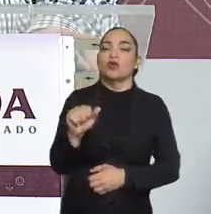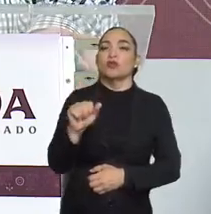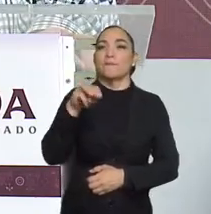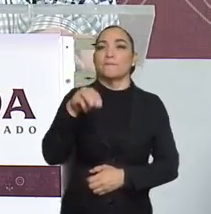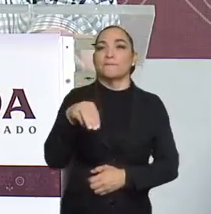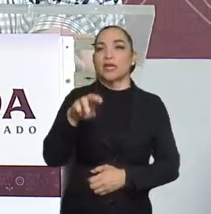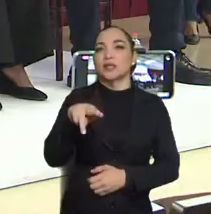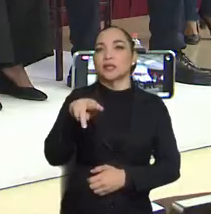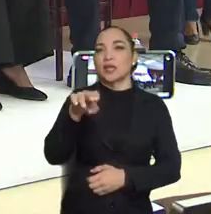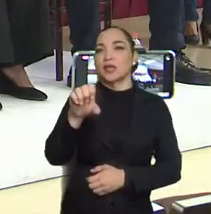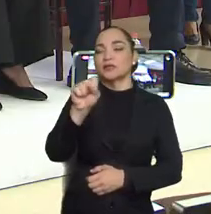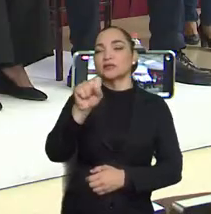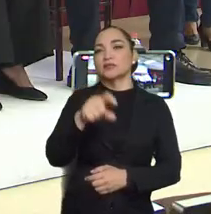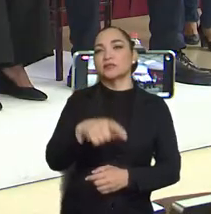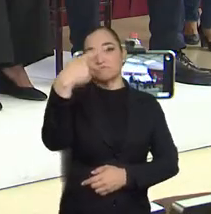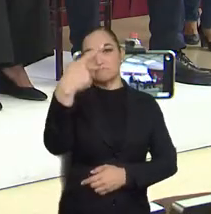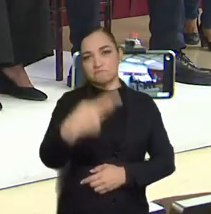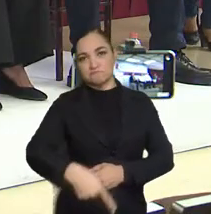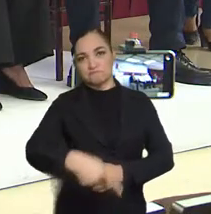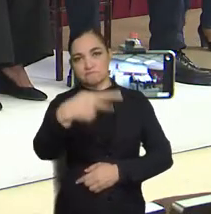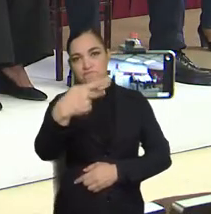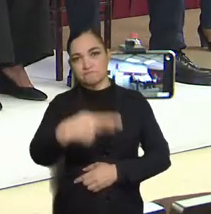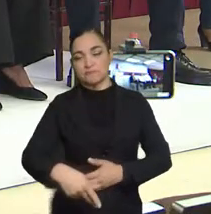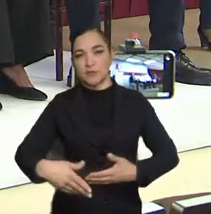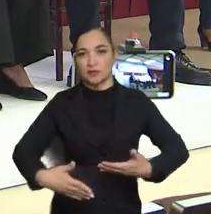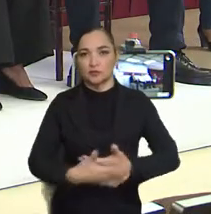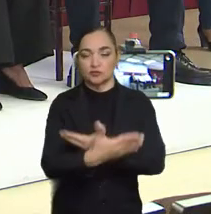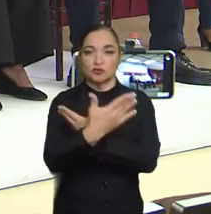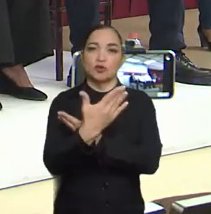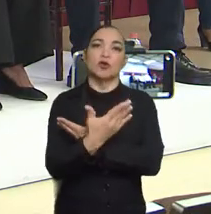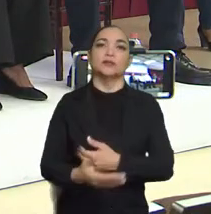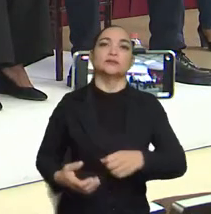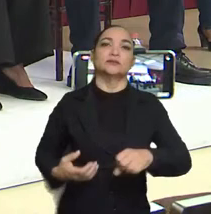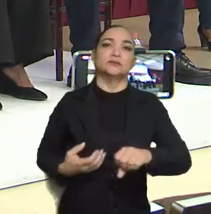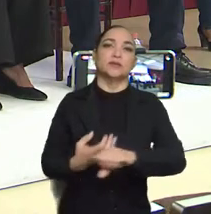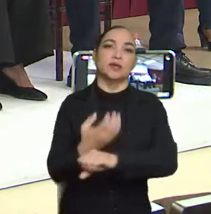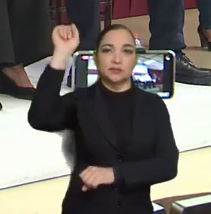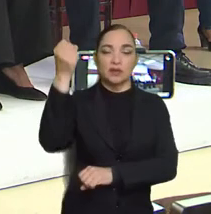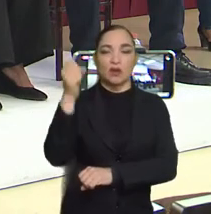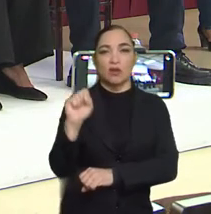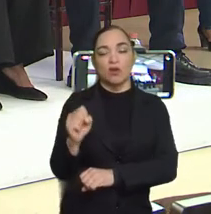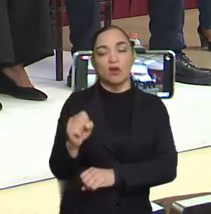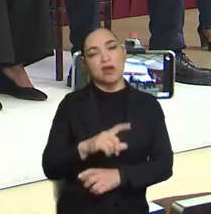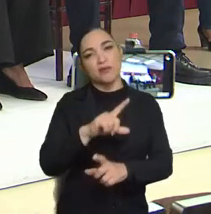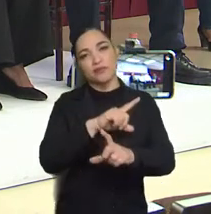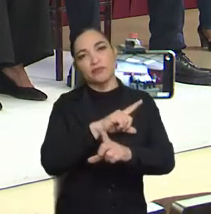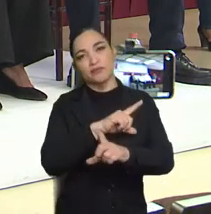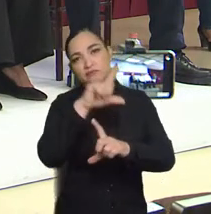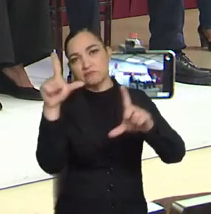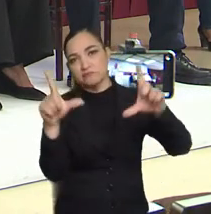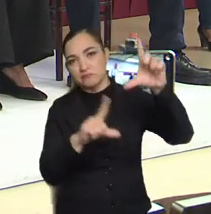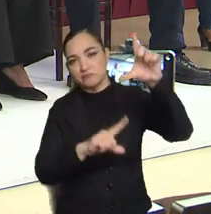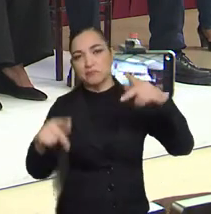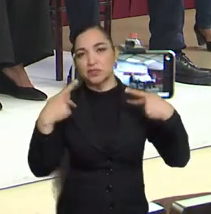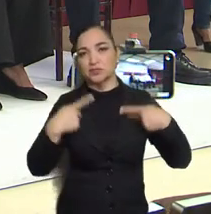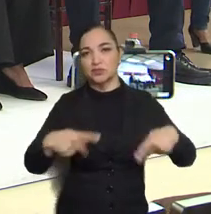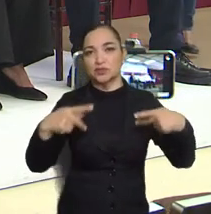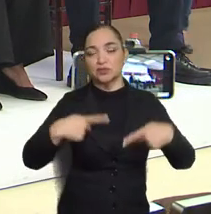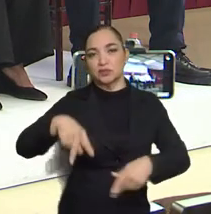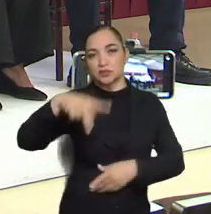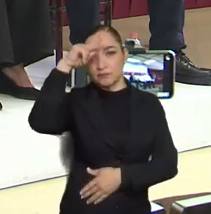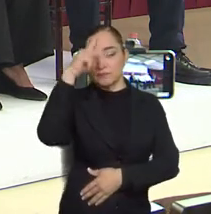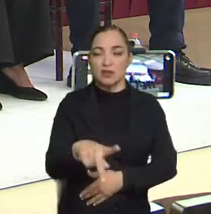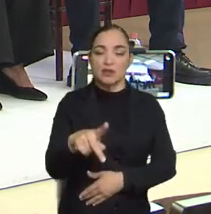sinaloense de Culiacán. Y a todos los mexicanos, al equipo, le echamos porras. Voy